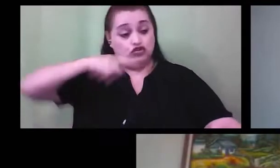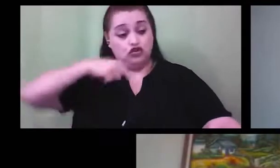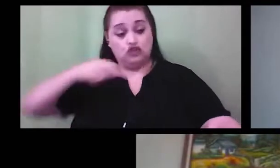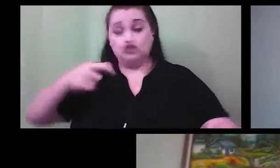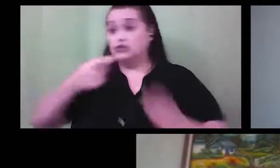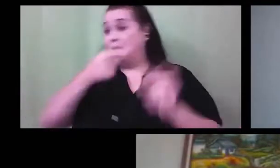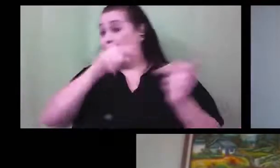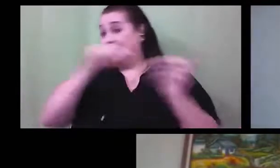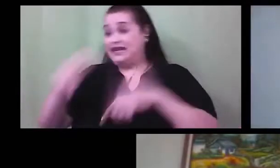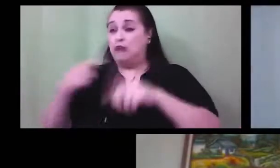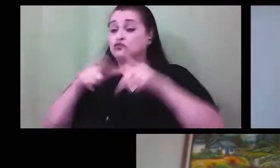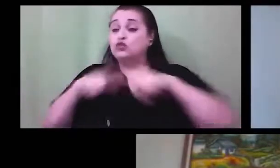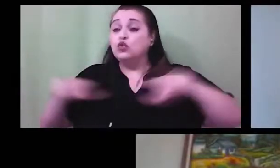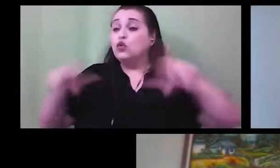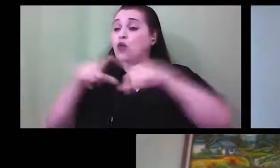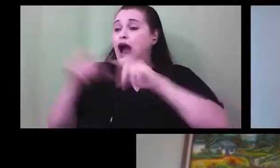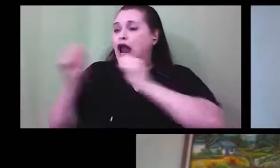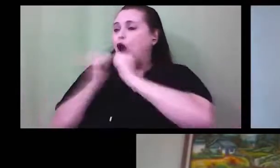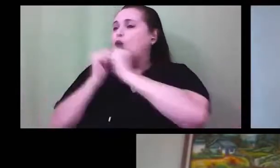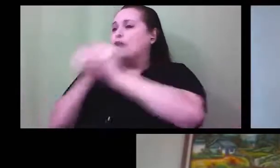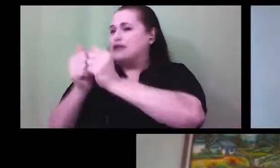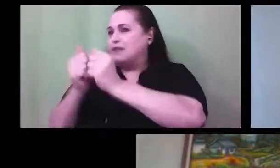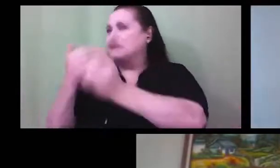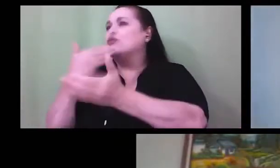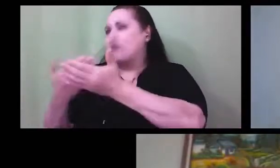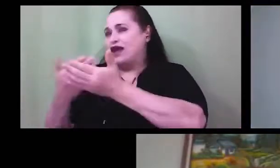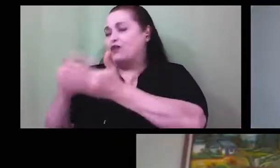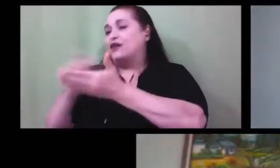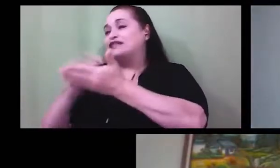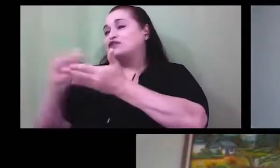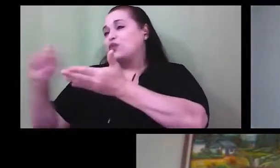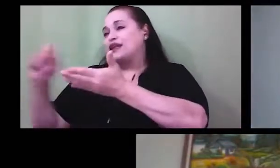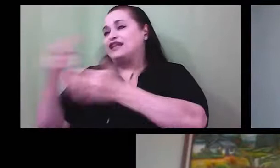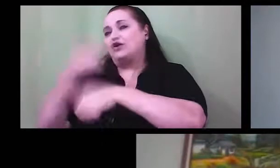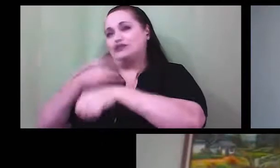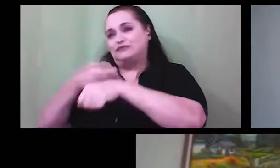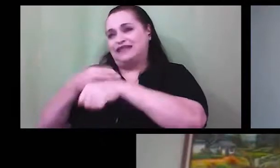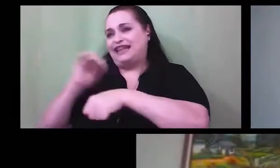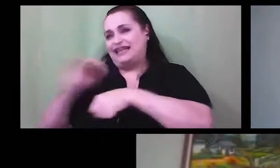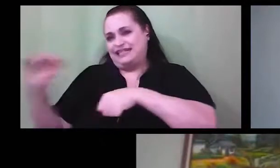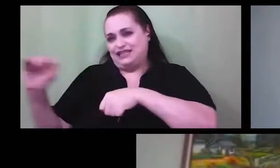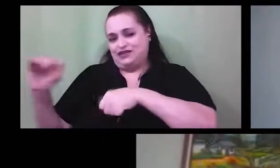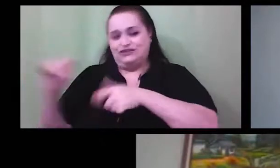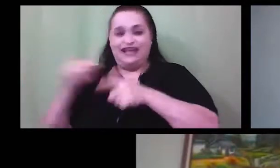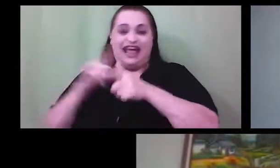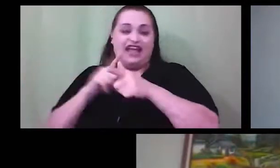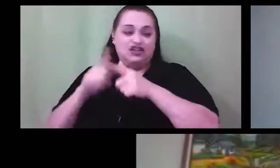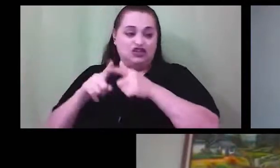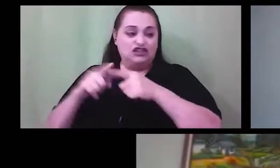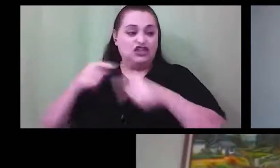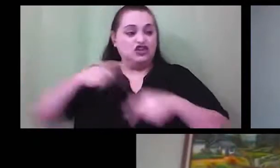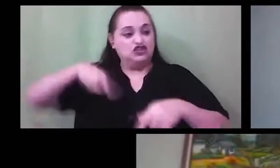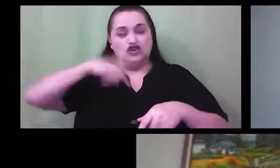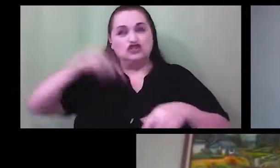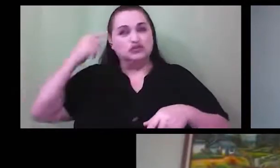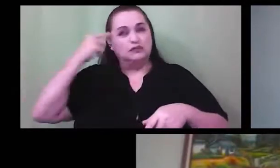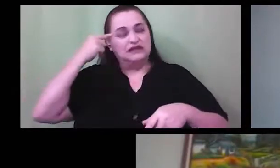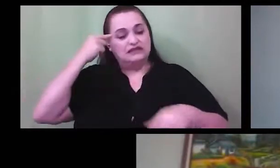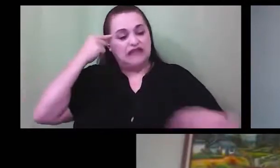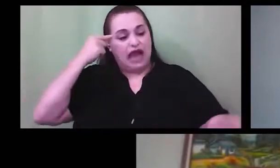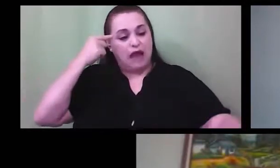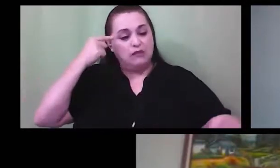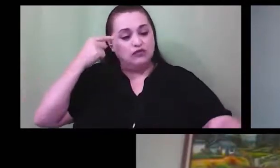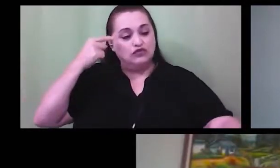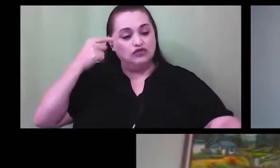mi hijo sí había tenido un acompañamiento muy bueno, ¿verdad? Que es la escuelita del Hospital de Niños. Entonces pensamos que el proceso de transición no